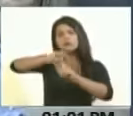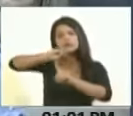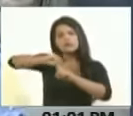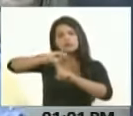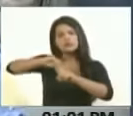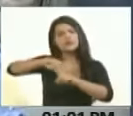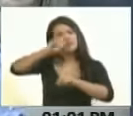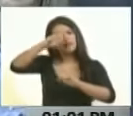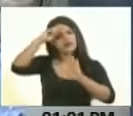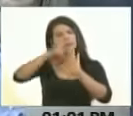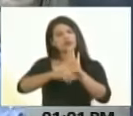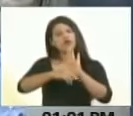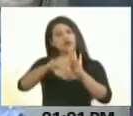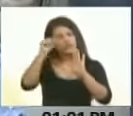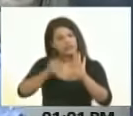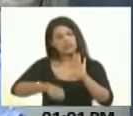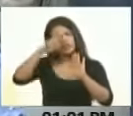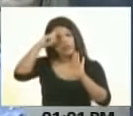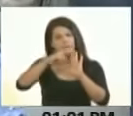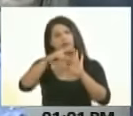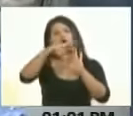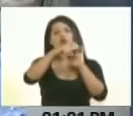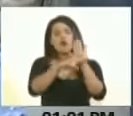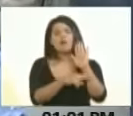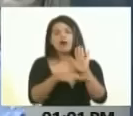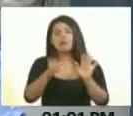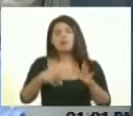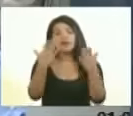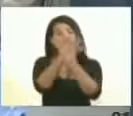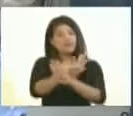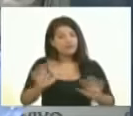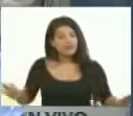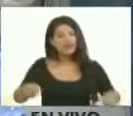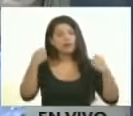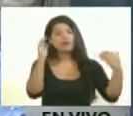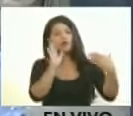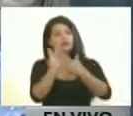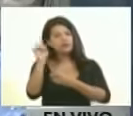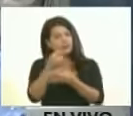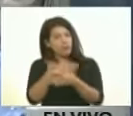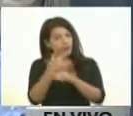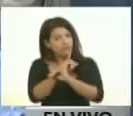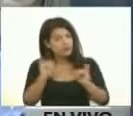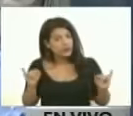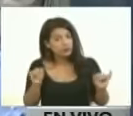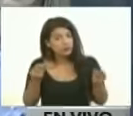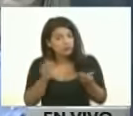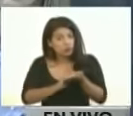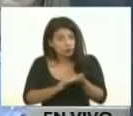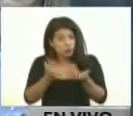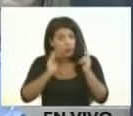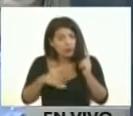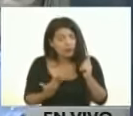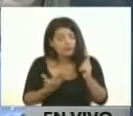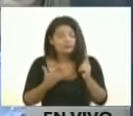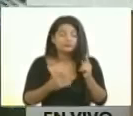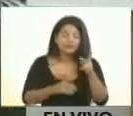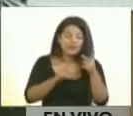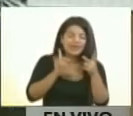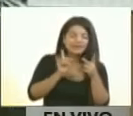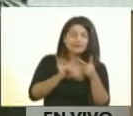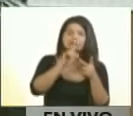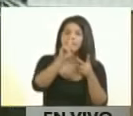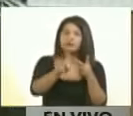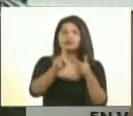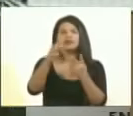Mercosur sirva también para que cese esta campaña internacional contra Venezuela? Y también quería saber si, además del